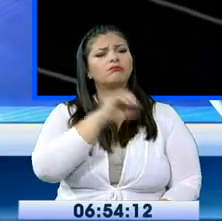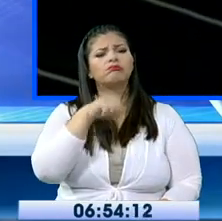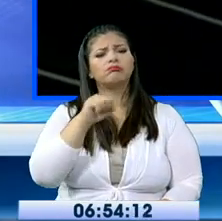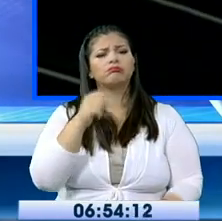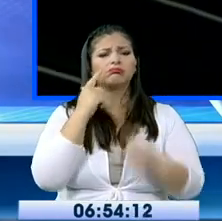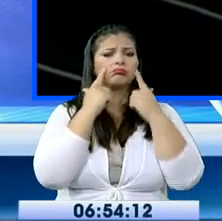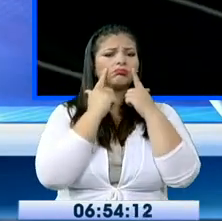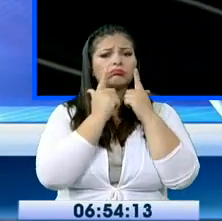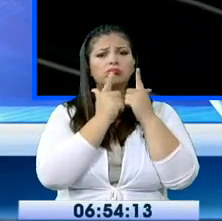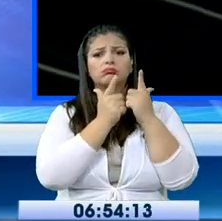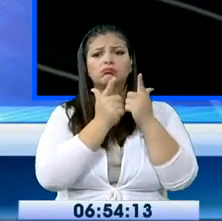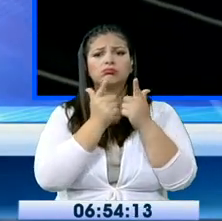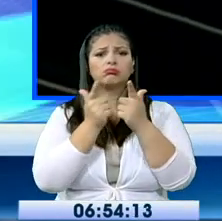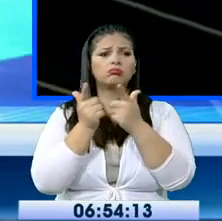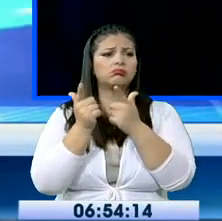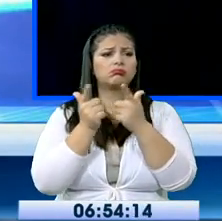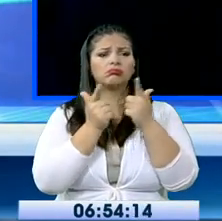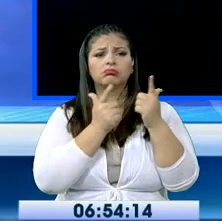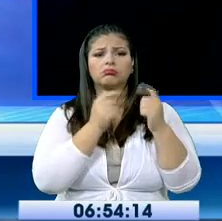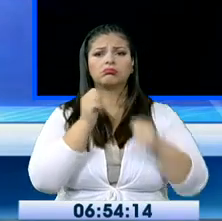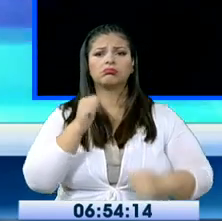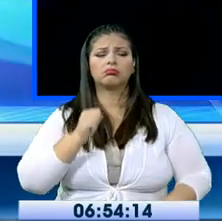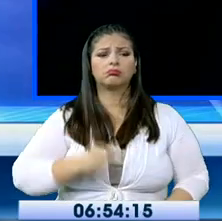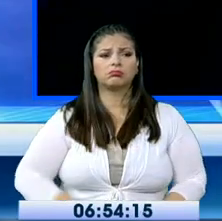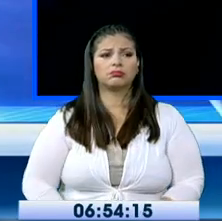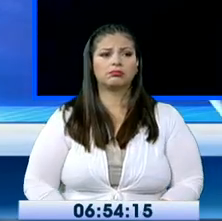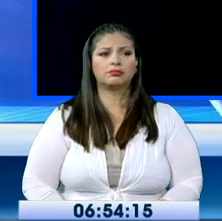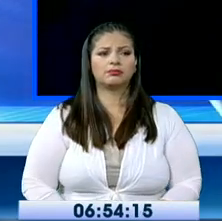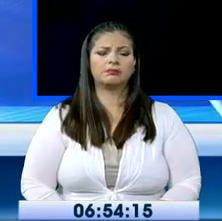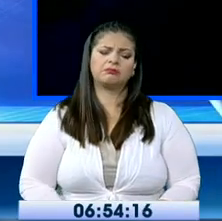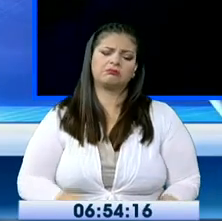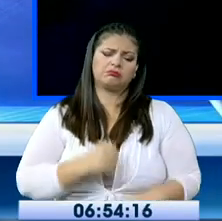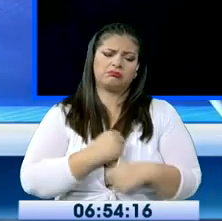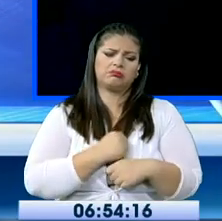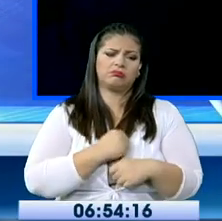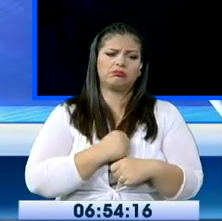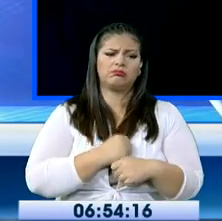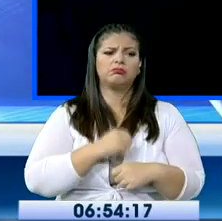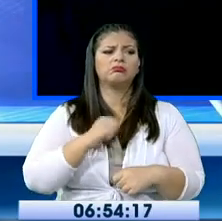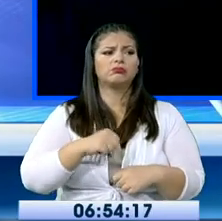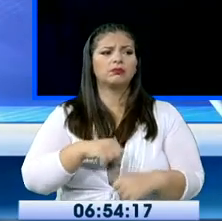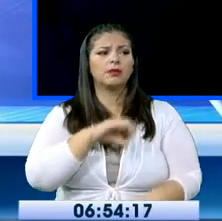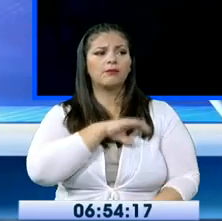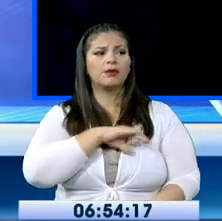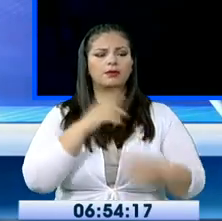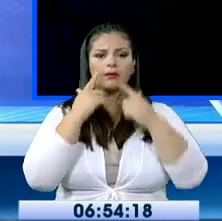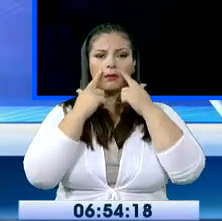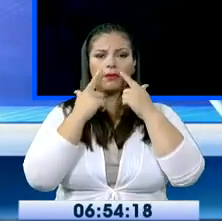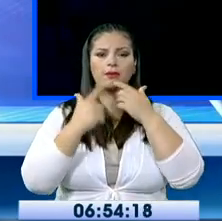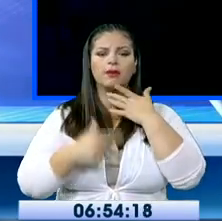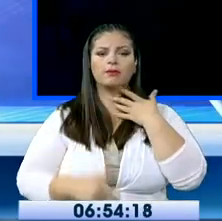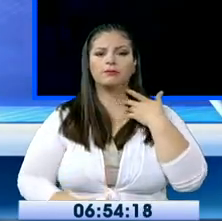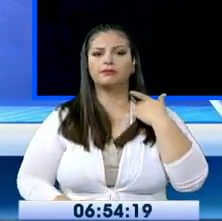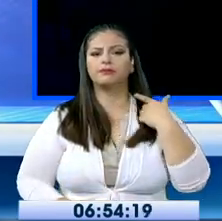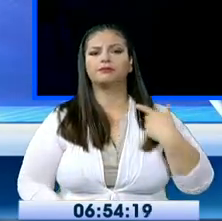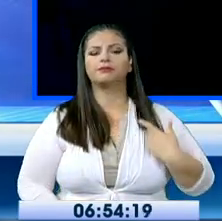sí pasan por aquí los policías, sí. Haciendo su trabajo, pues ellos, sí pasan ellos. Ya listo. Ya.